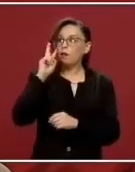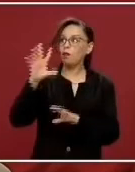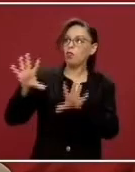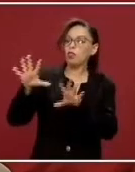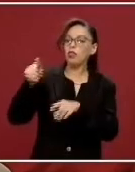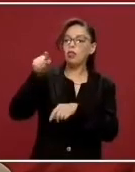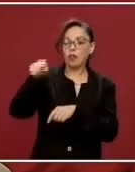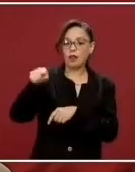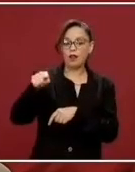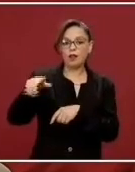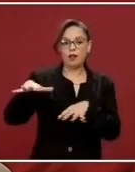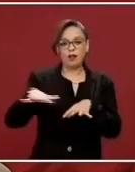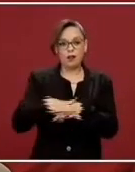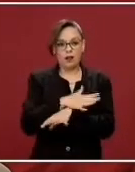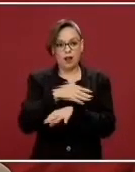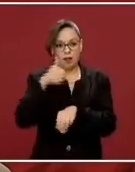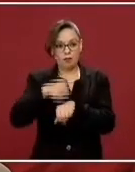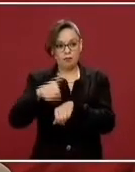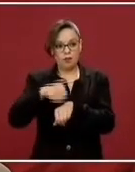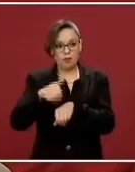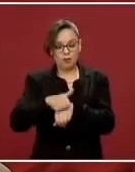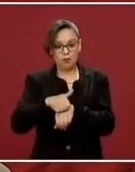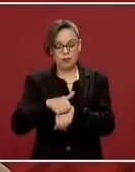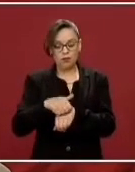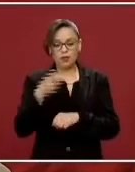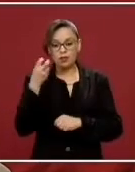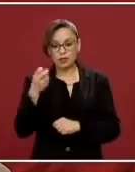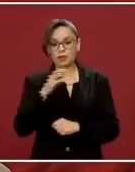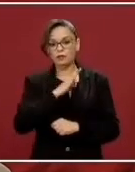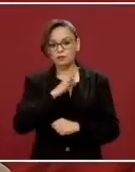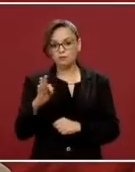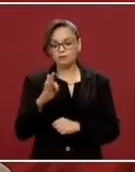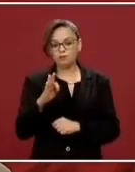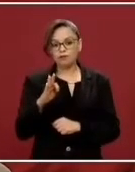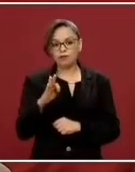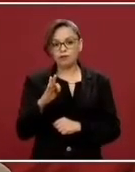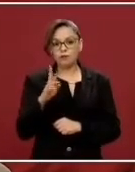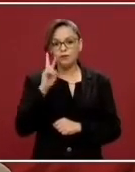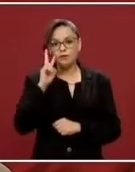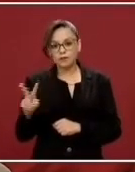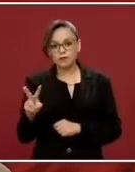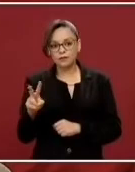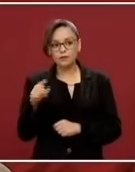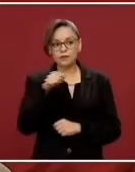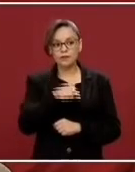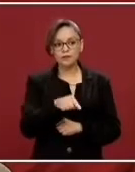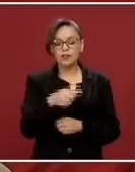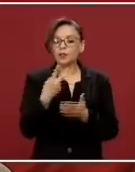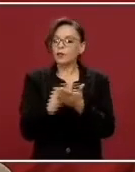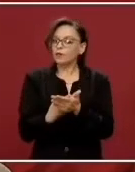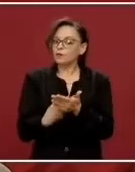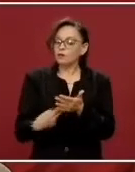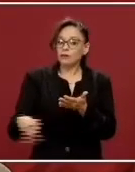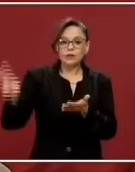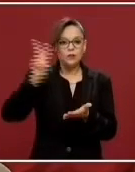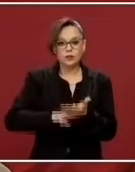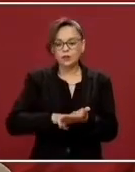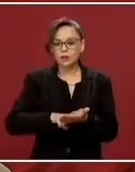casos lleva a una situación en donde en un momento dado los casos se duplican